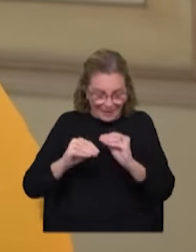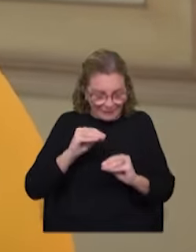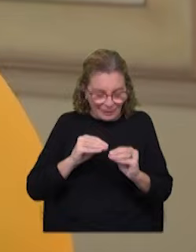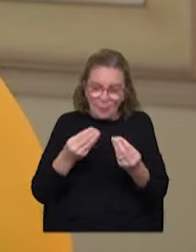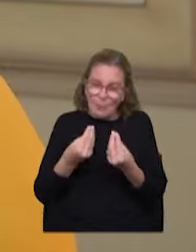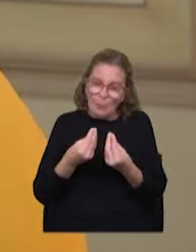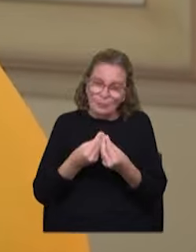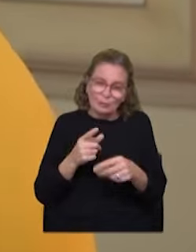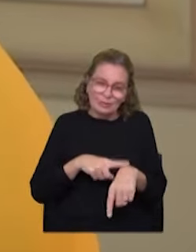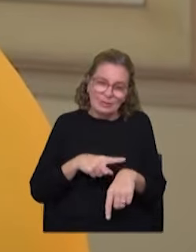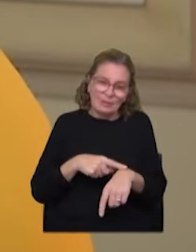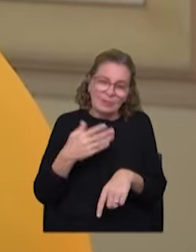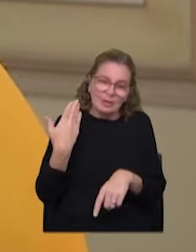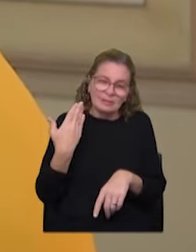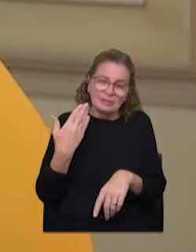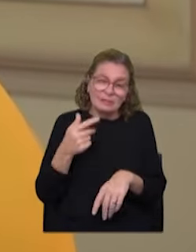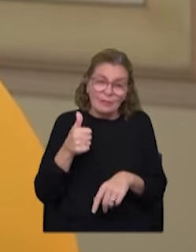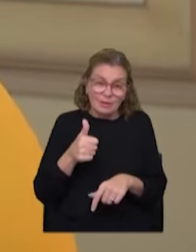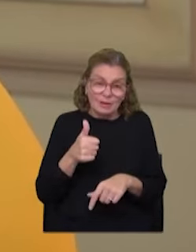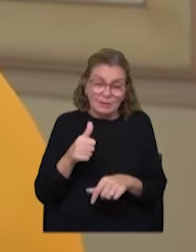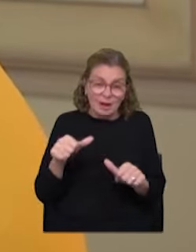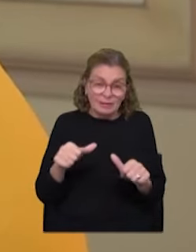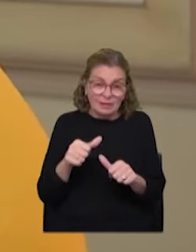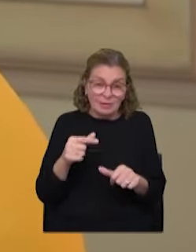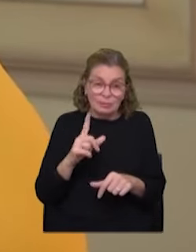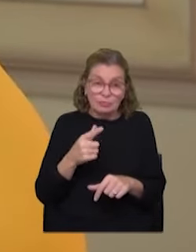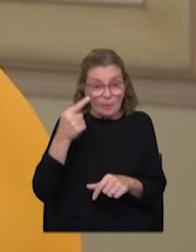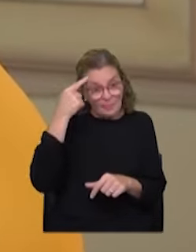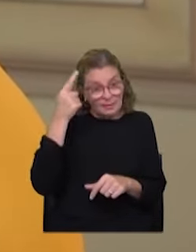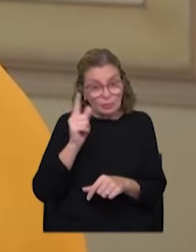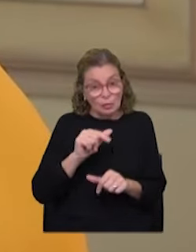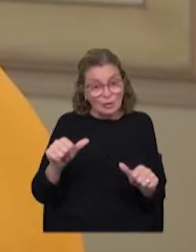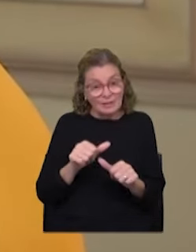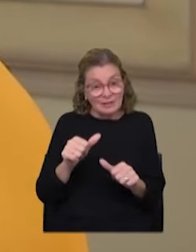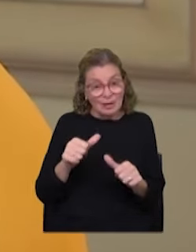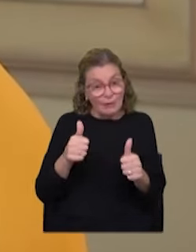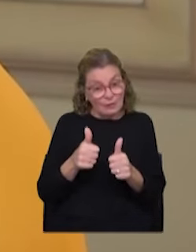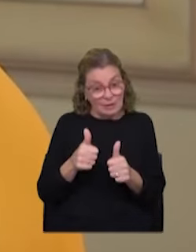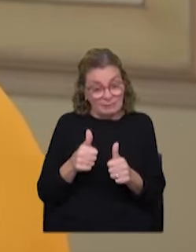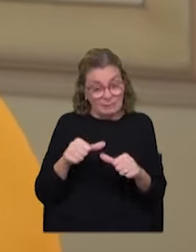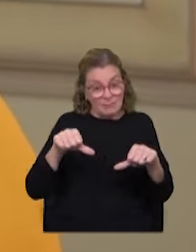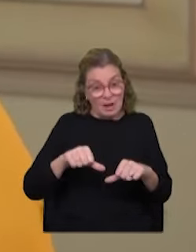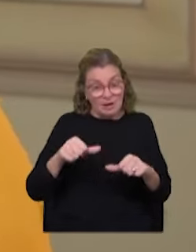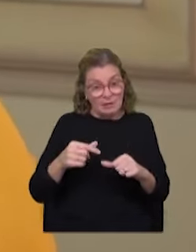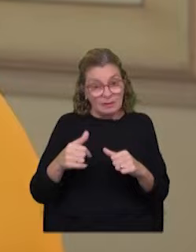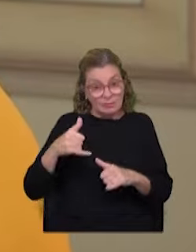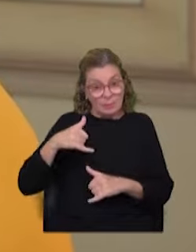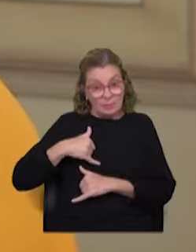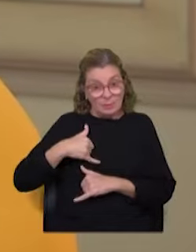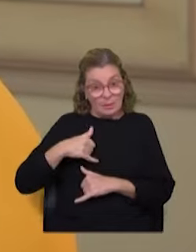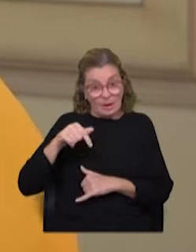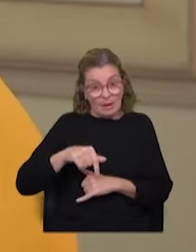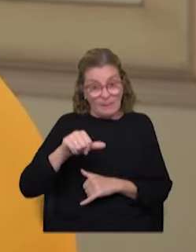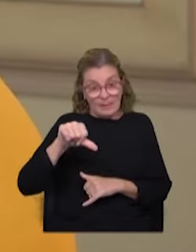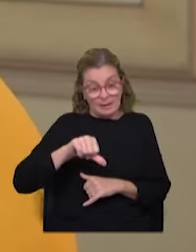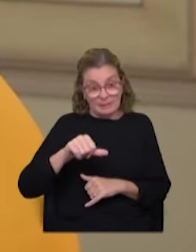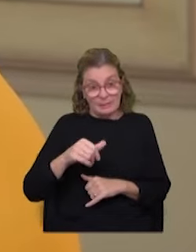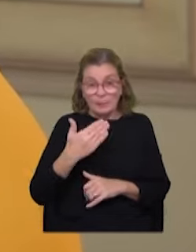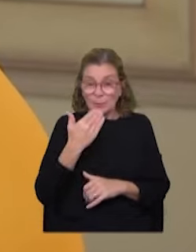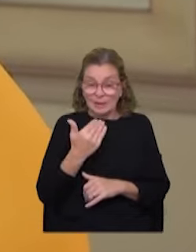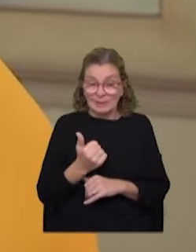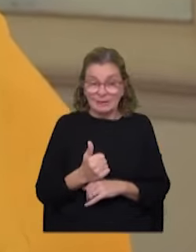tiempo de antelación hay que hacer las cosas bien Yo creo que no las hicieron y no las están haciendo en materia de defensa y de soberanía nacional Muchas